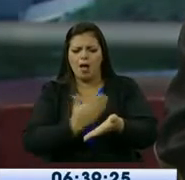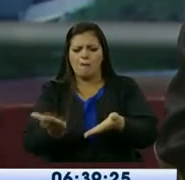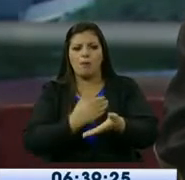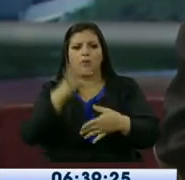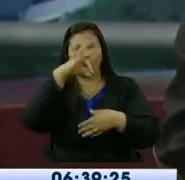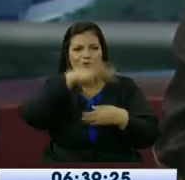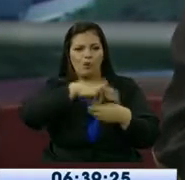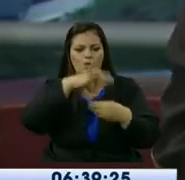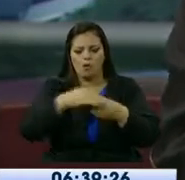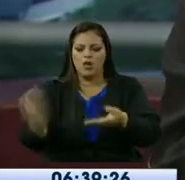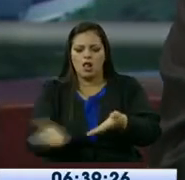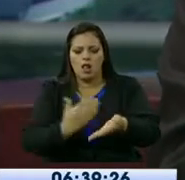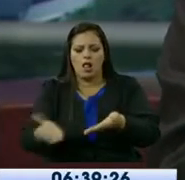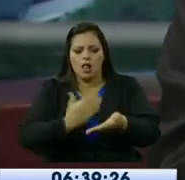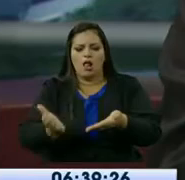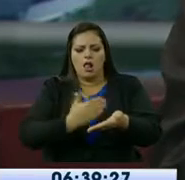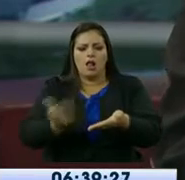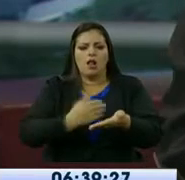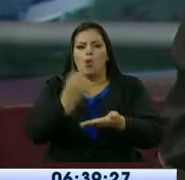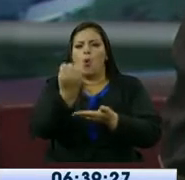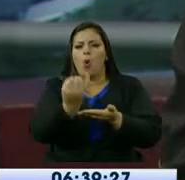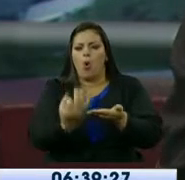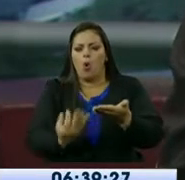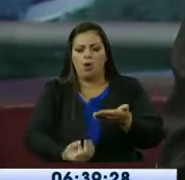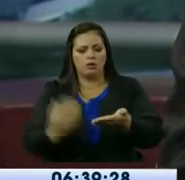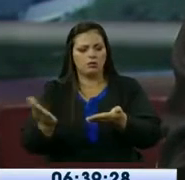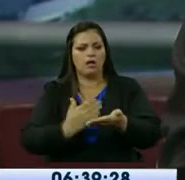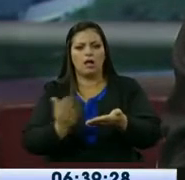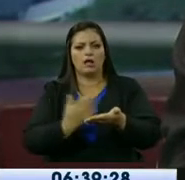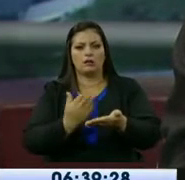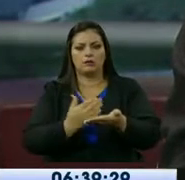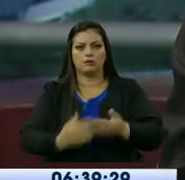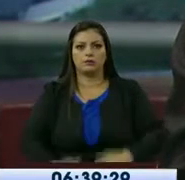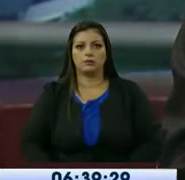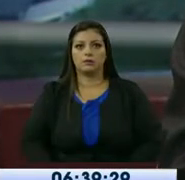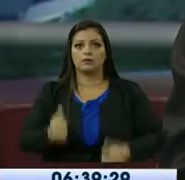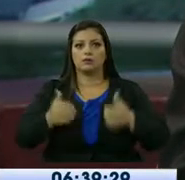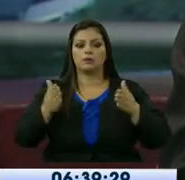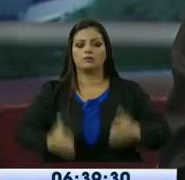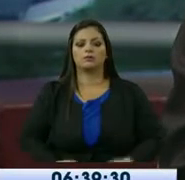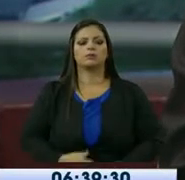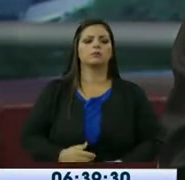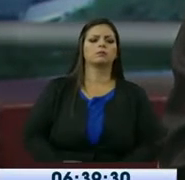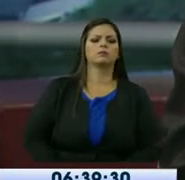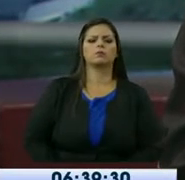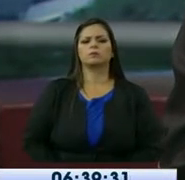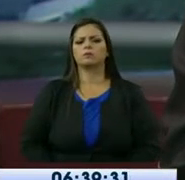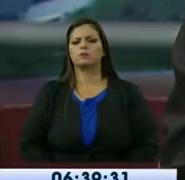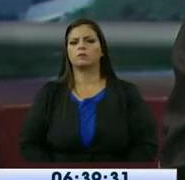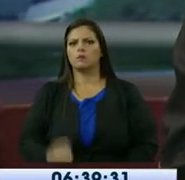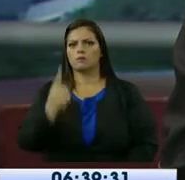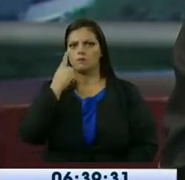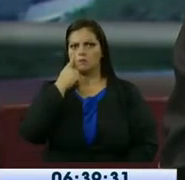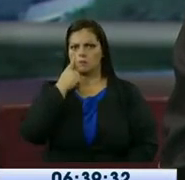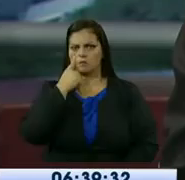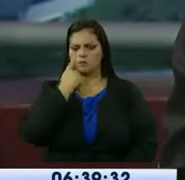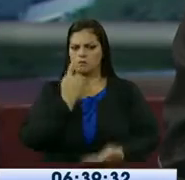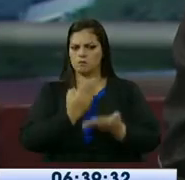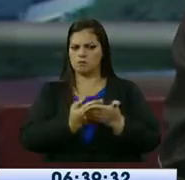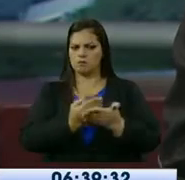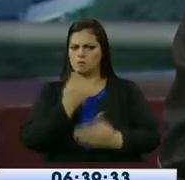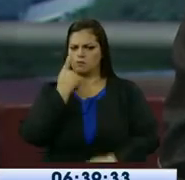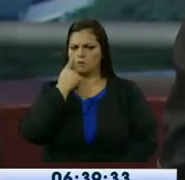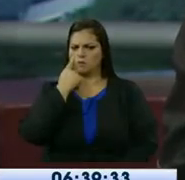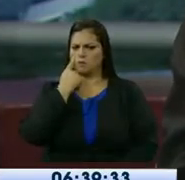candidatos a la asamblea se hicieron presentes para constatar lo que se realizaba en el interior de ese recinto electoral,